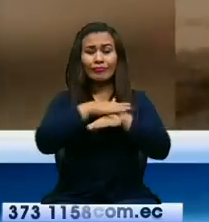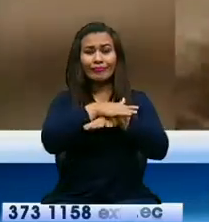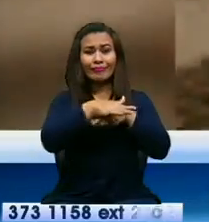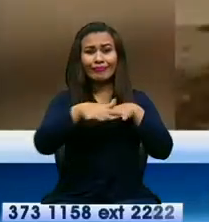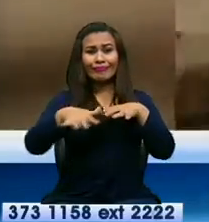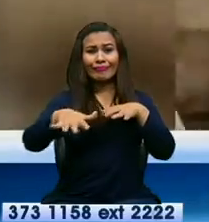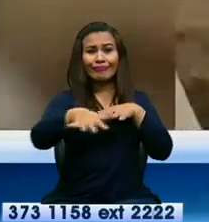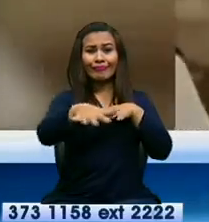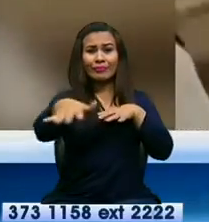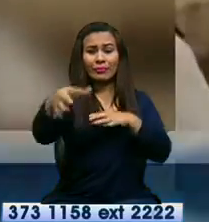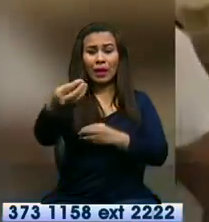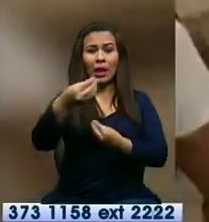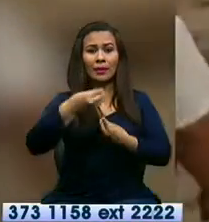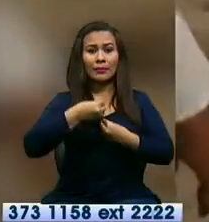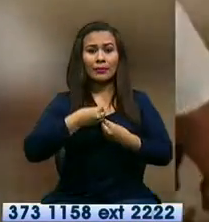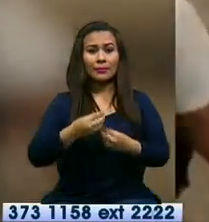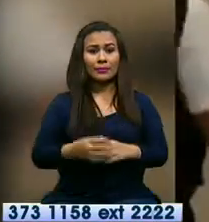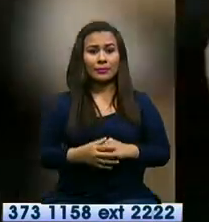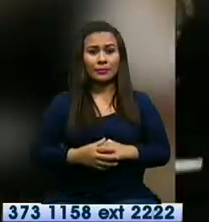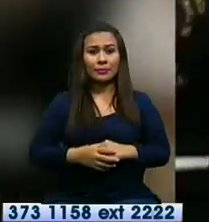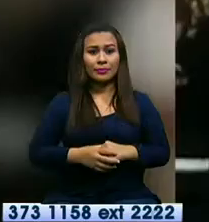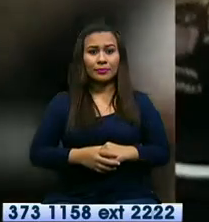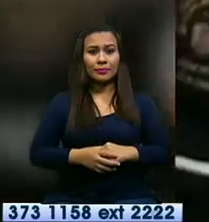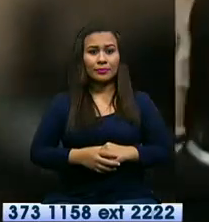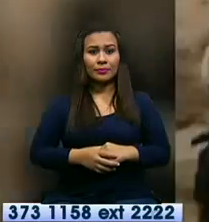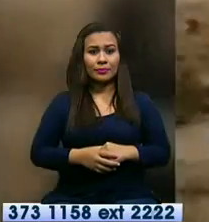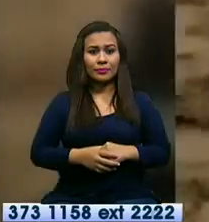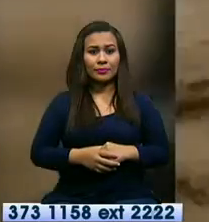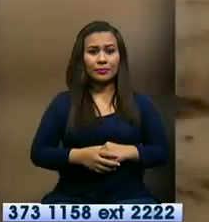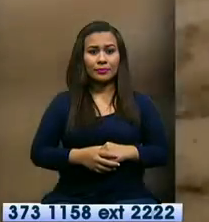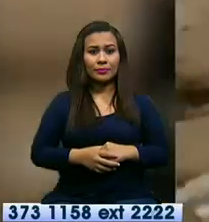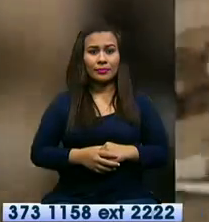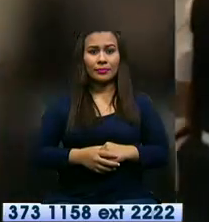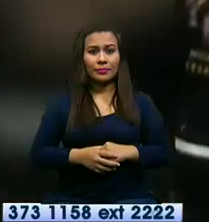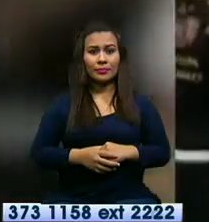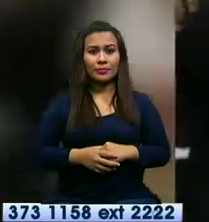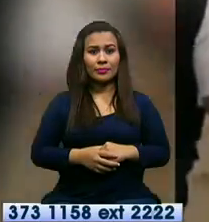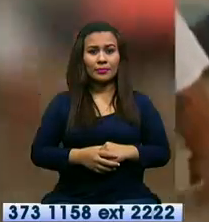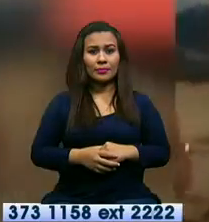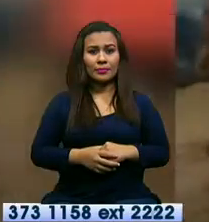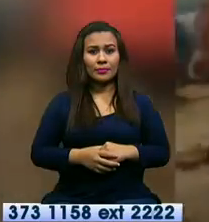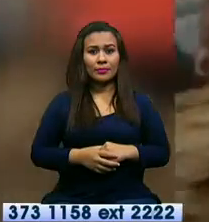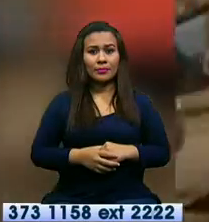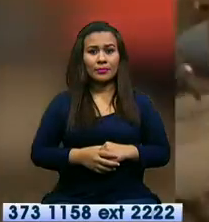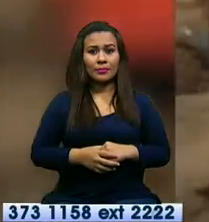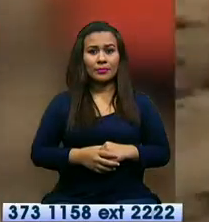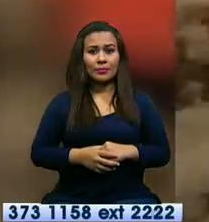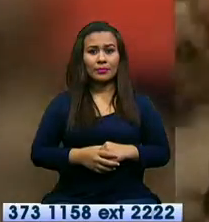Informó Luxiola Salazar.